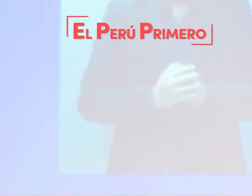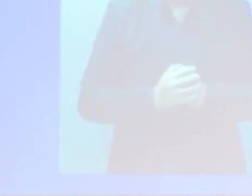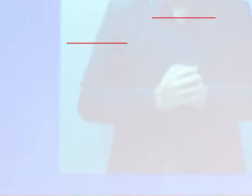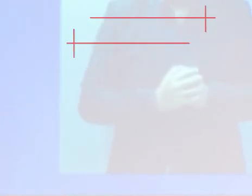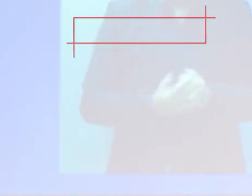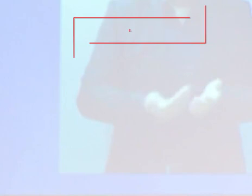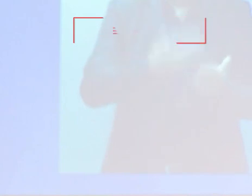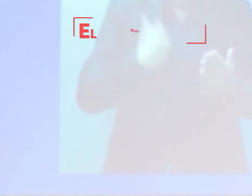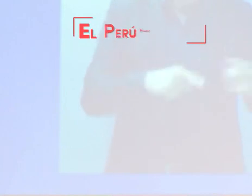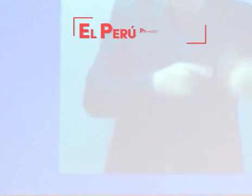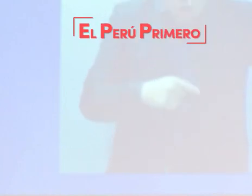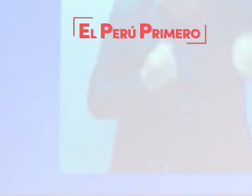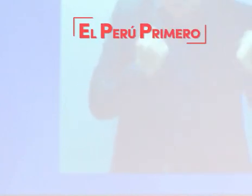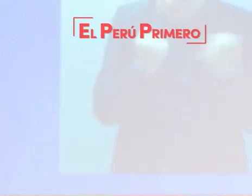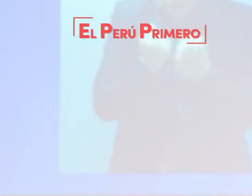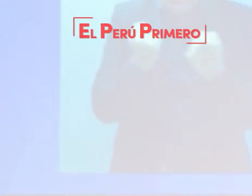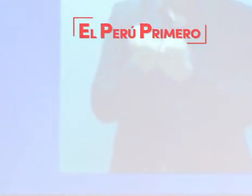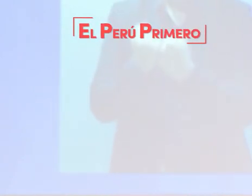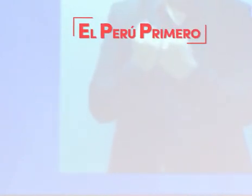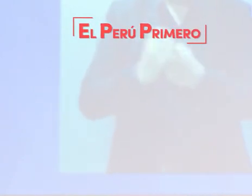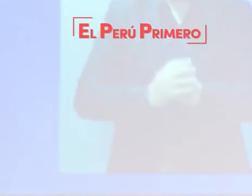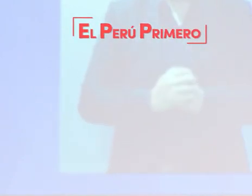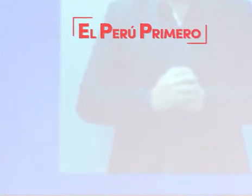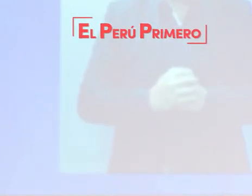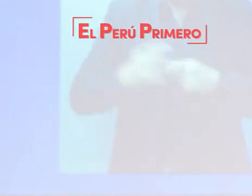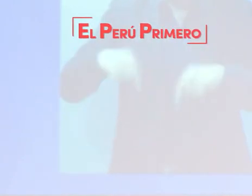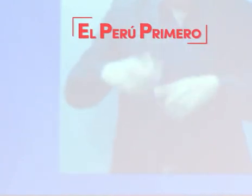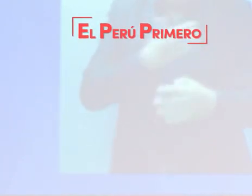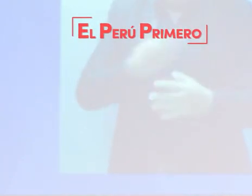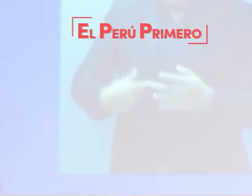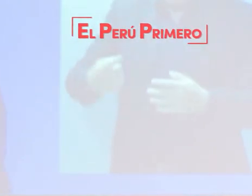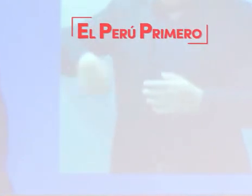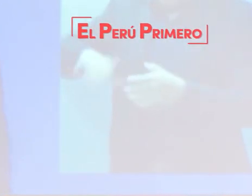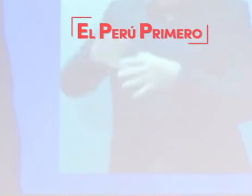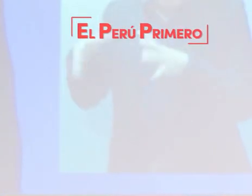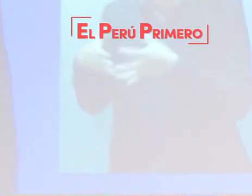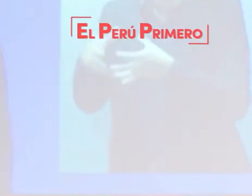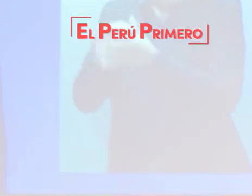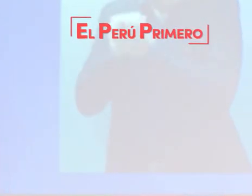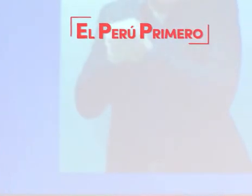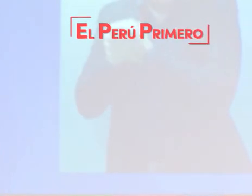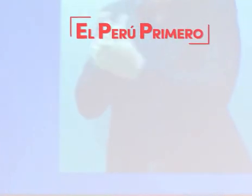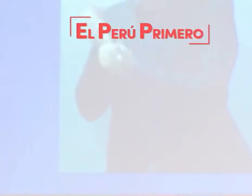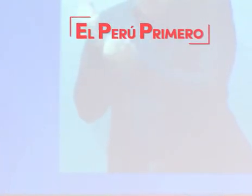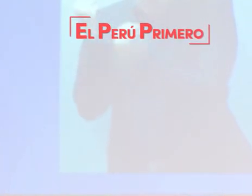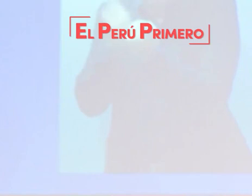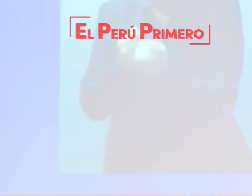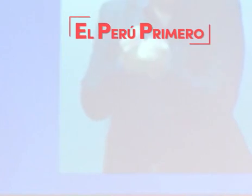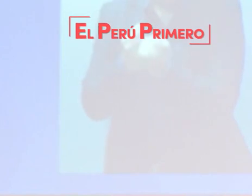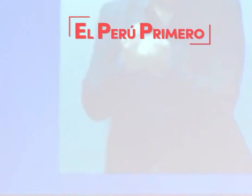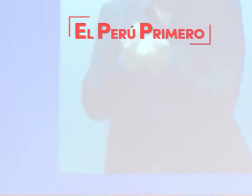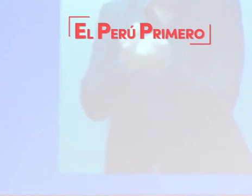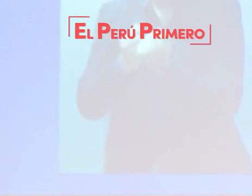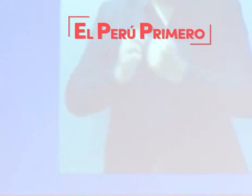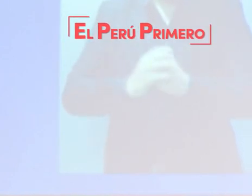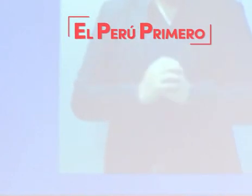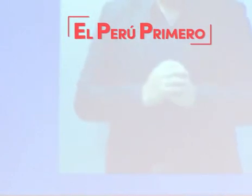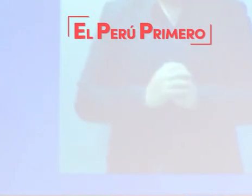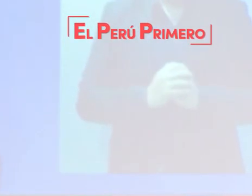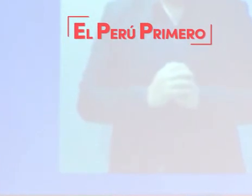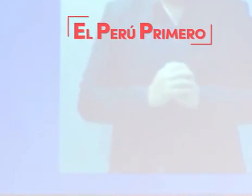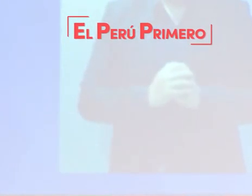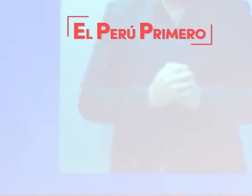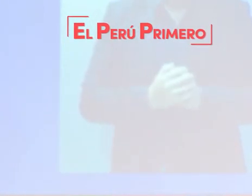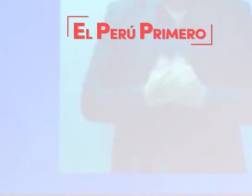ocurre, nuestra responsabilidad como Estado es atender a ese 20% que